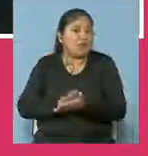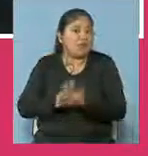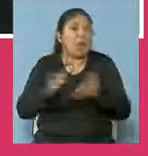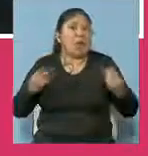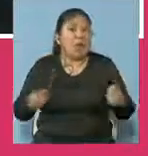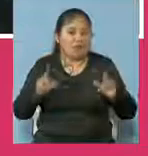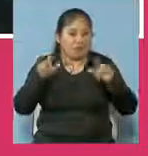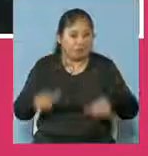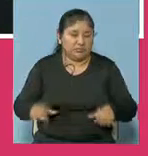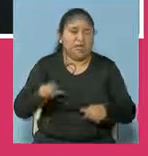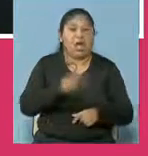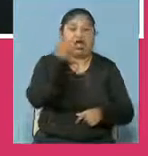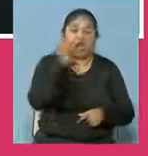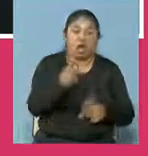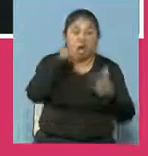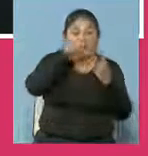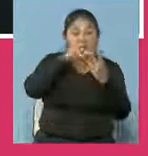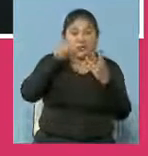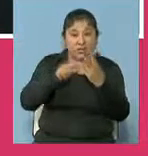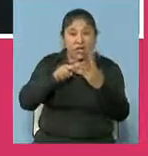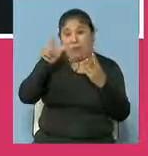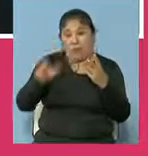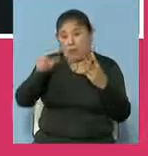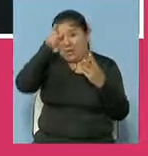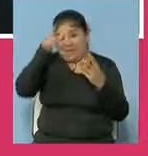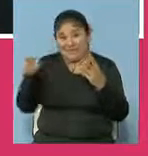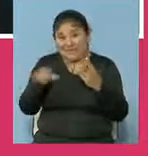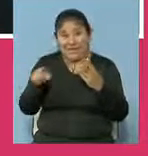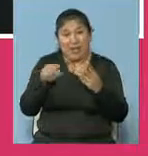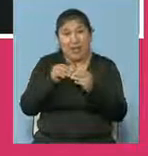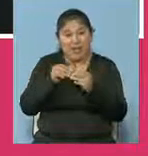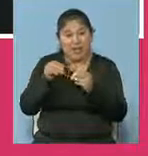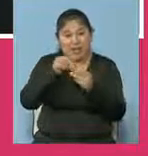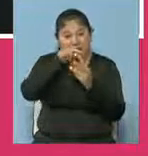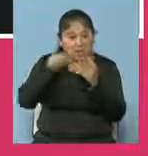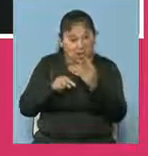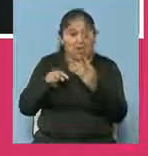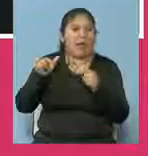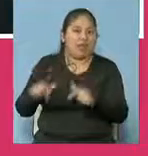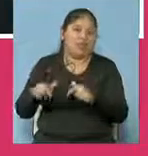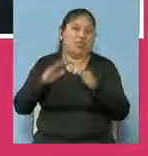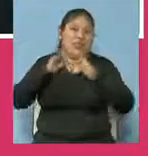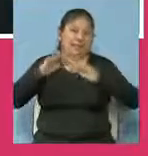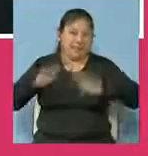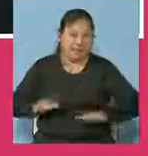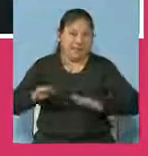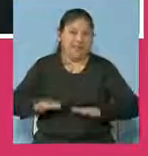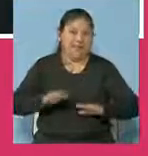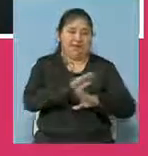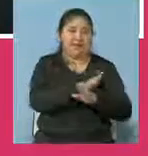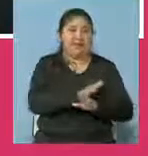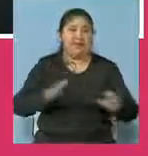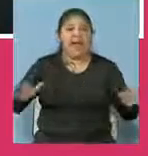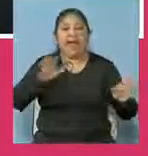ahora dos efectivos de la policía de la provincia que están haciendo cuarentena, al igual que este otro sargento que tendrá que cumplir 14